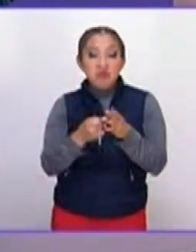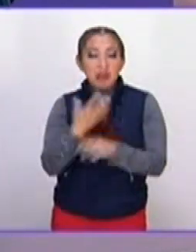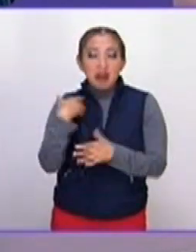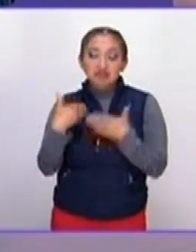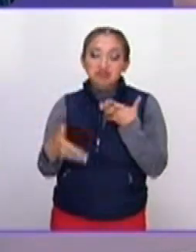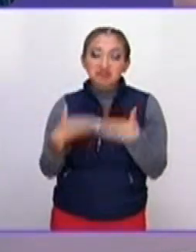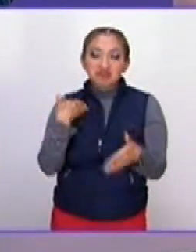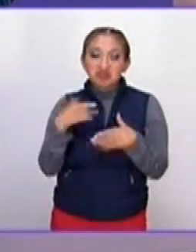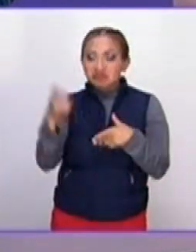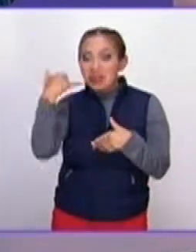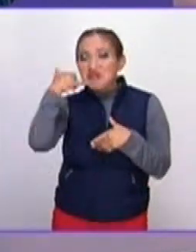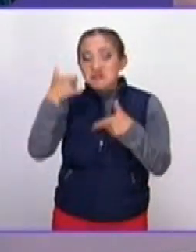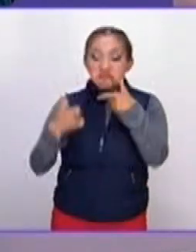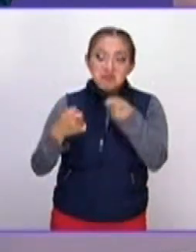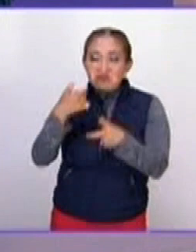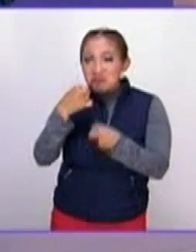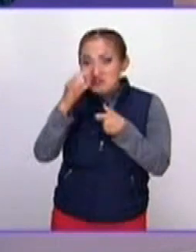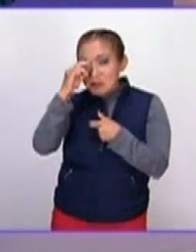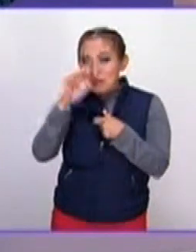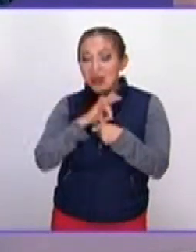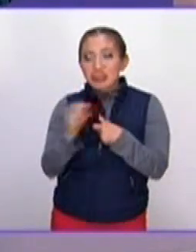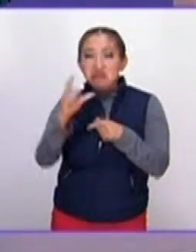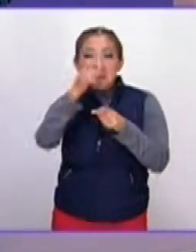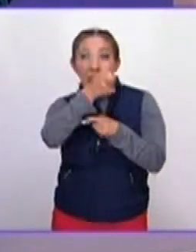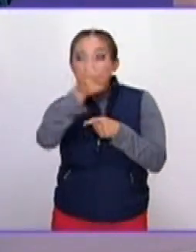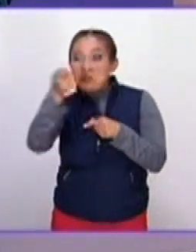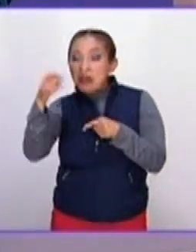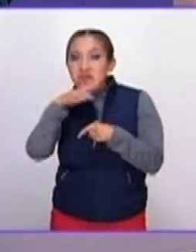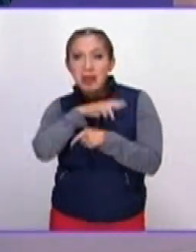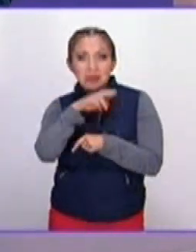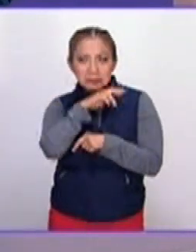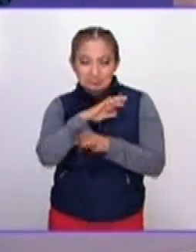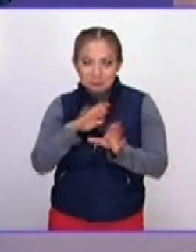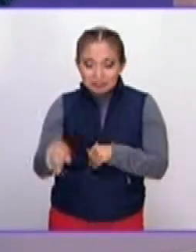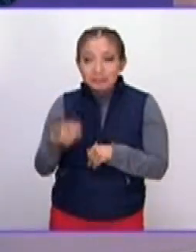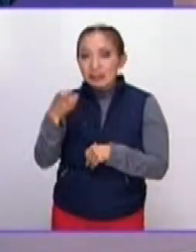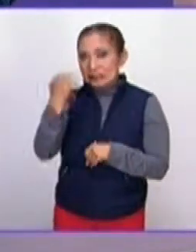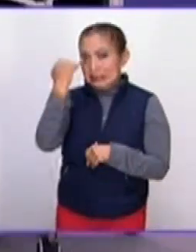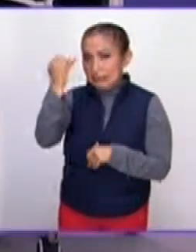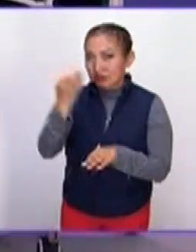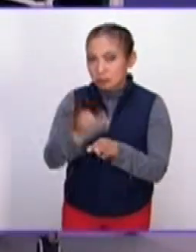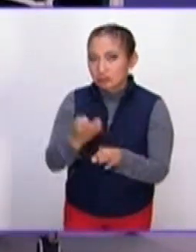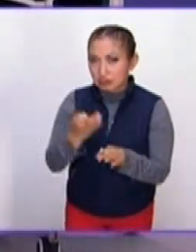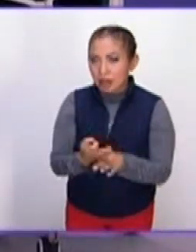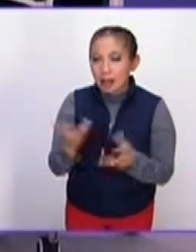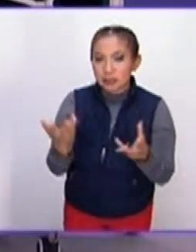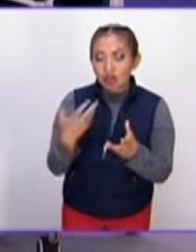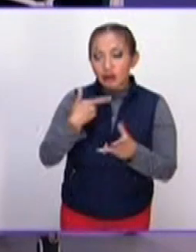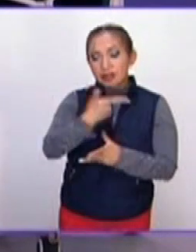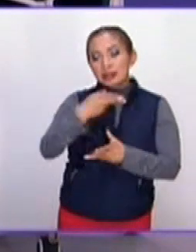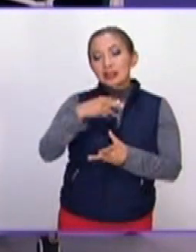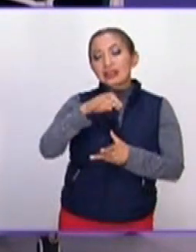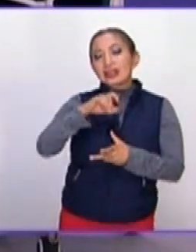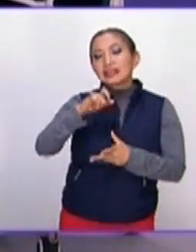nuevos teléfonos inteligentes, pues podemos hacer todo. Y justamente esa es la idea que estamos llevando ahora con Guillermo